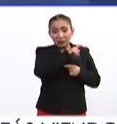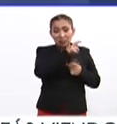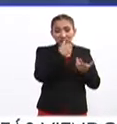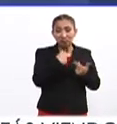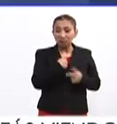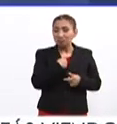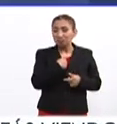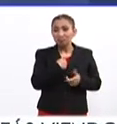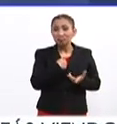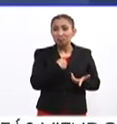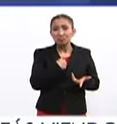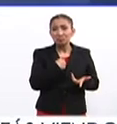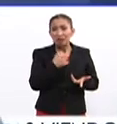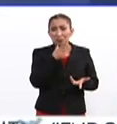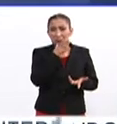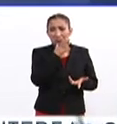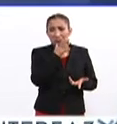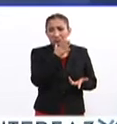qué